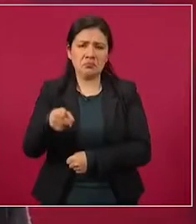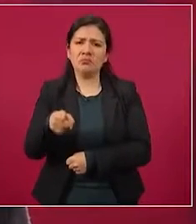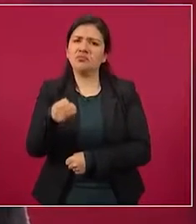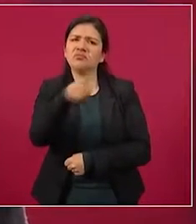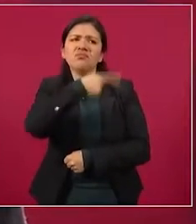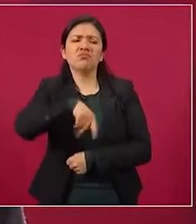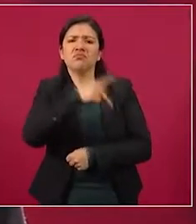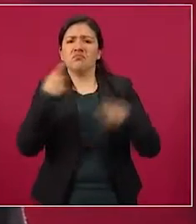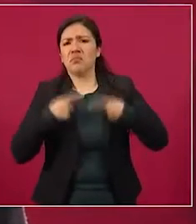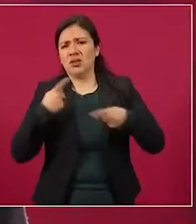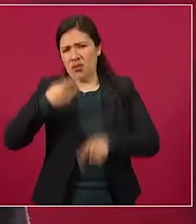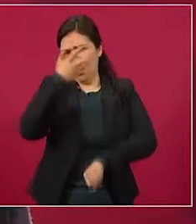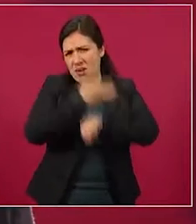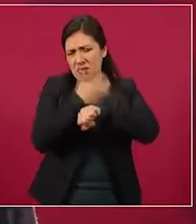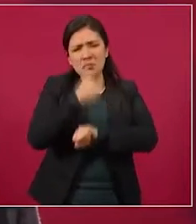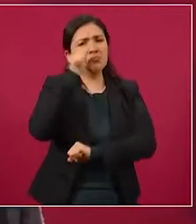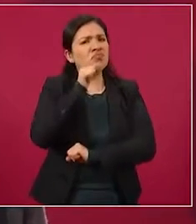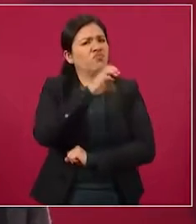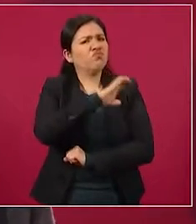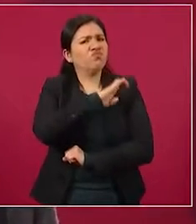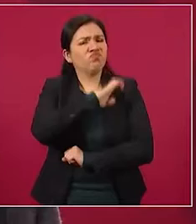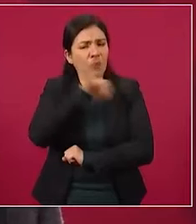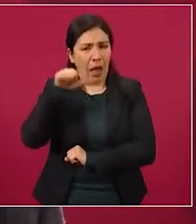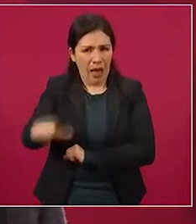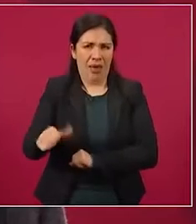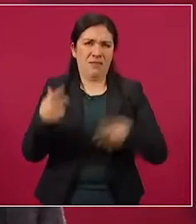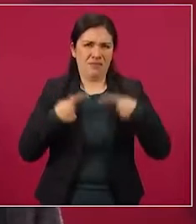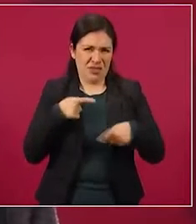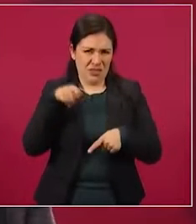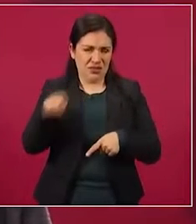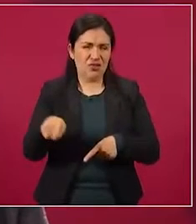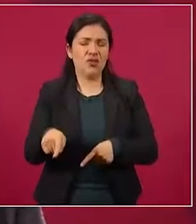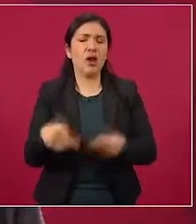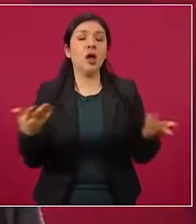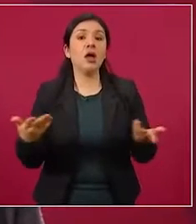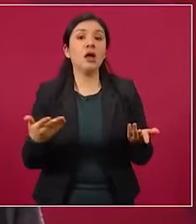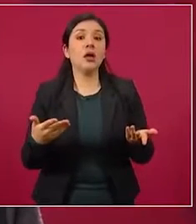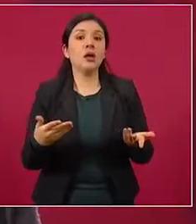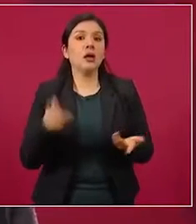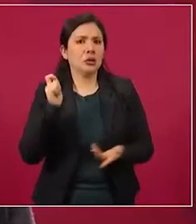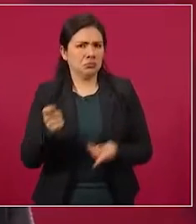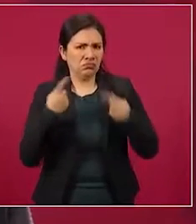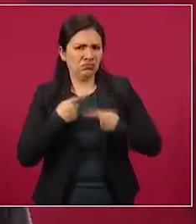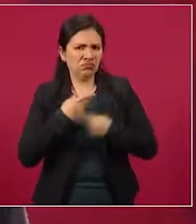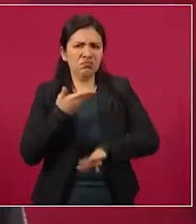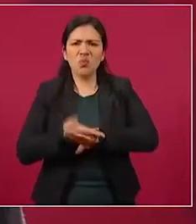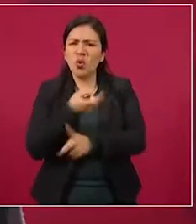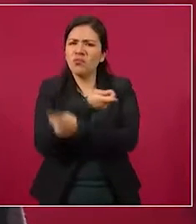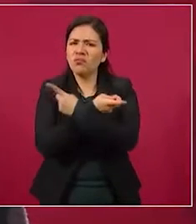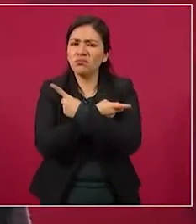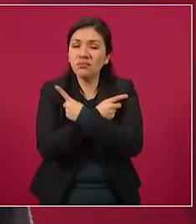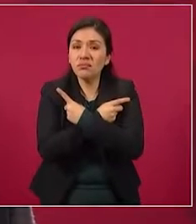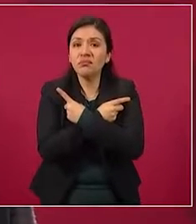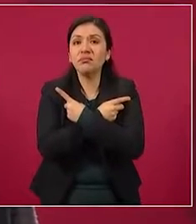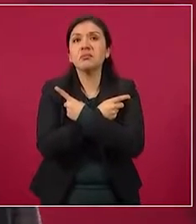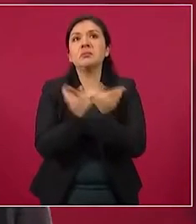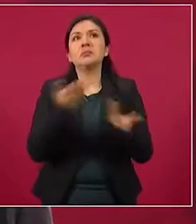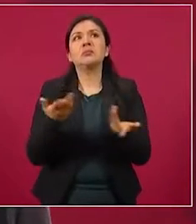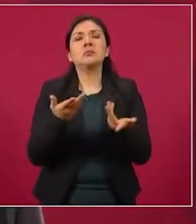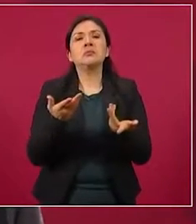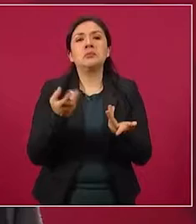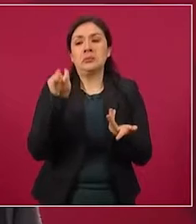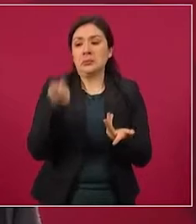en Estados Unidos y es una gente decente y con el